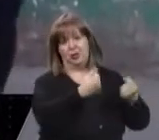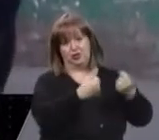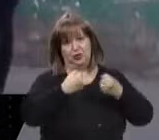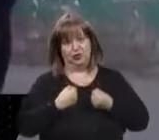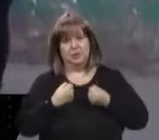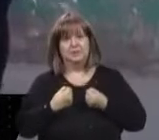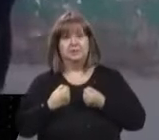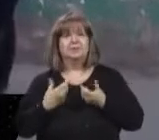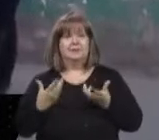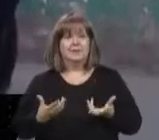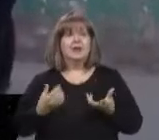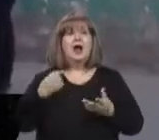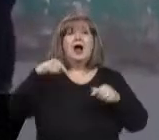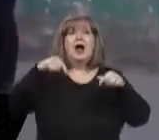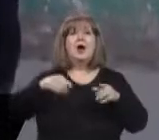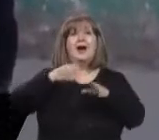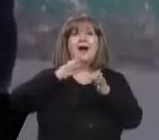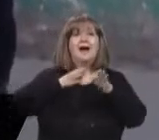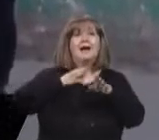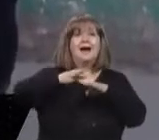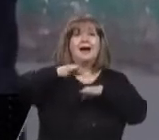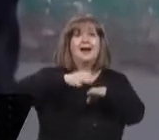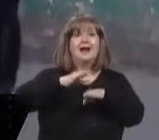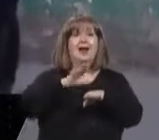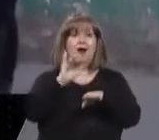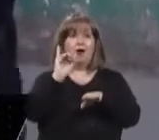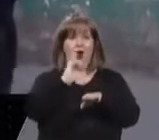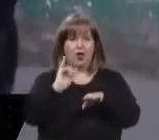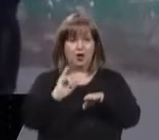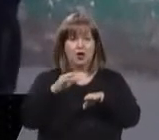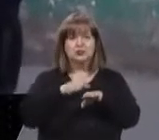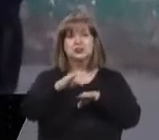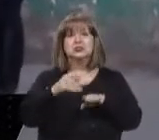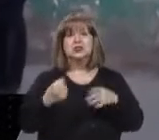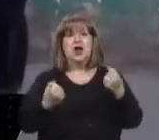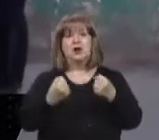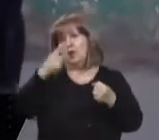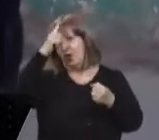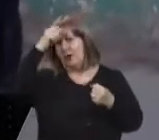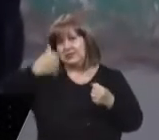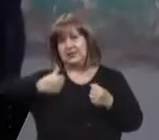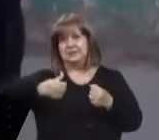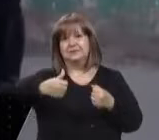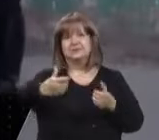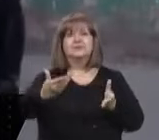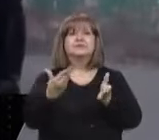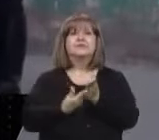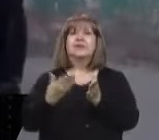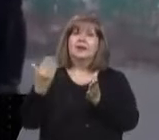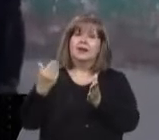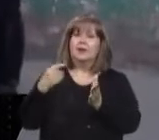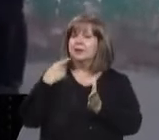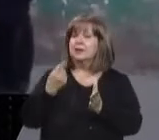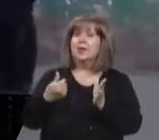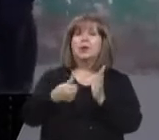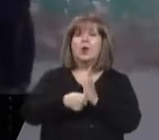Cruz, que son los controles de muchas cosas, digo, de tus papeles, de que el auto esté en condiciones, y además te van diciendo, tenés la RTO y si